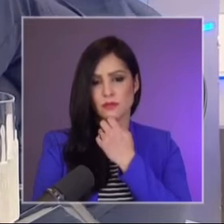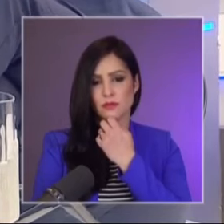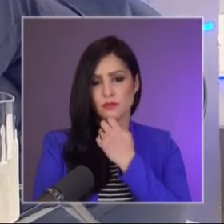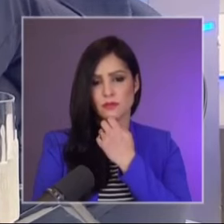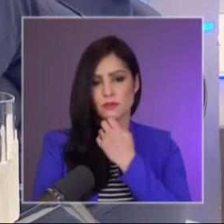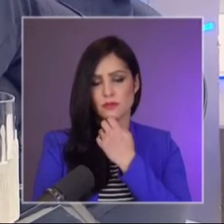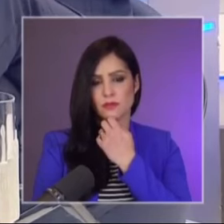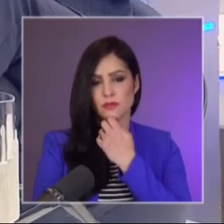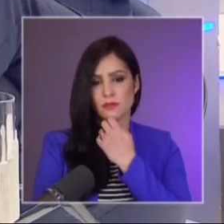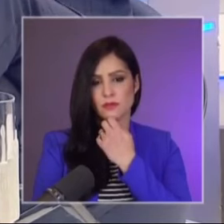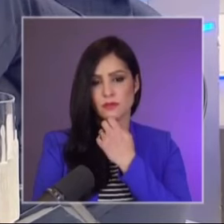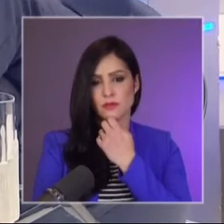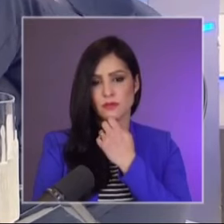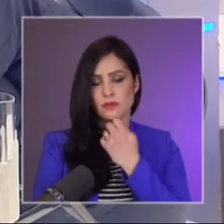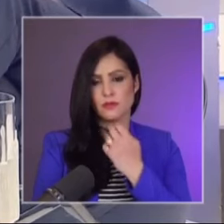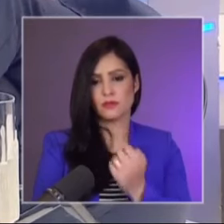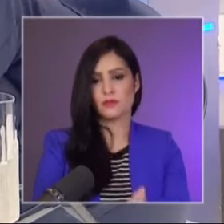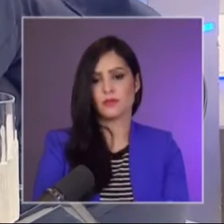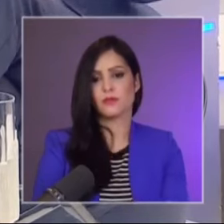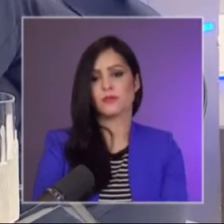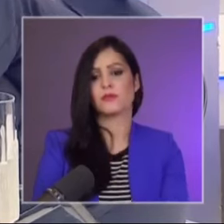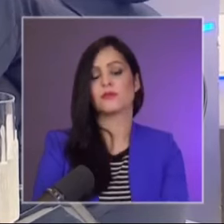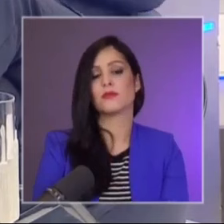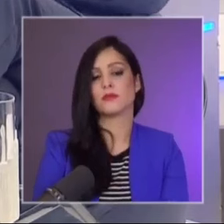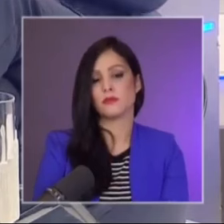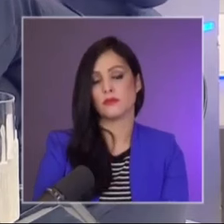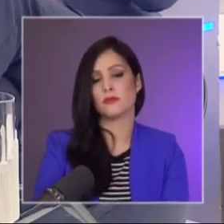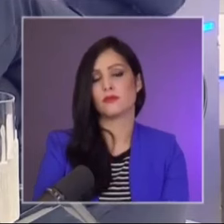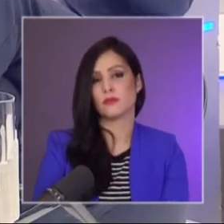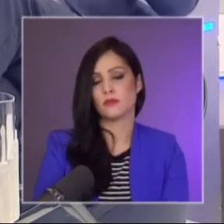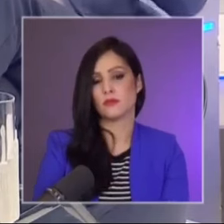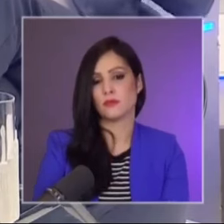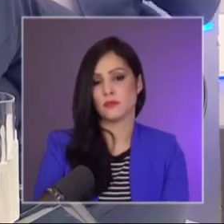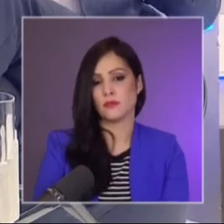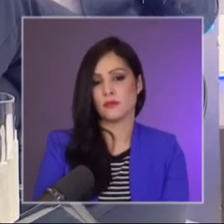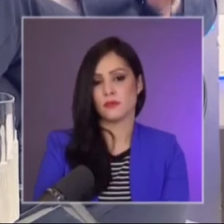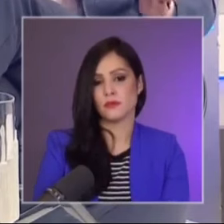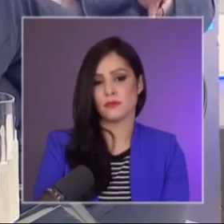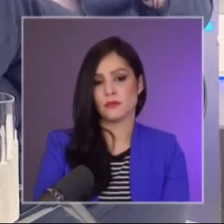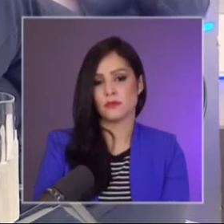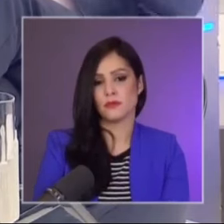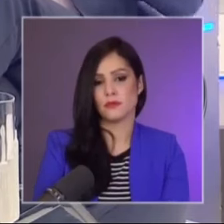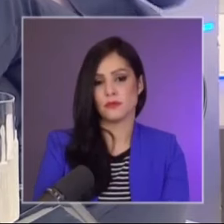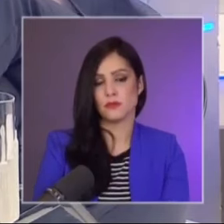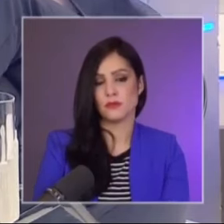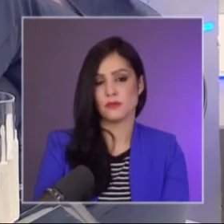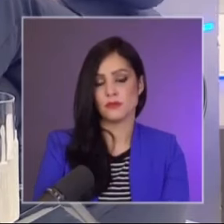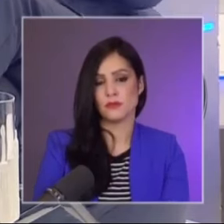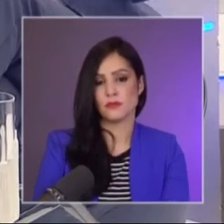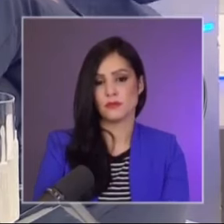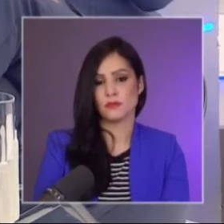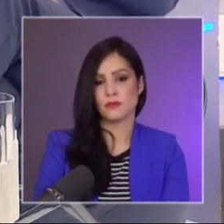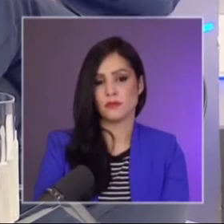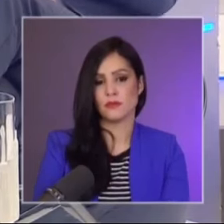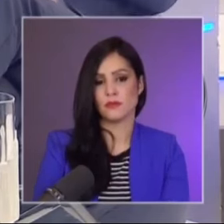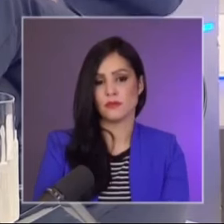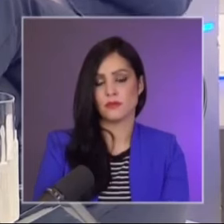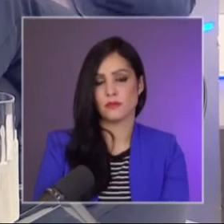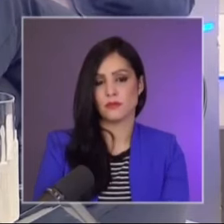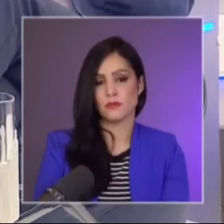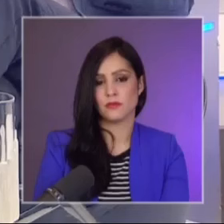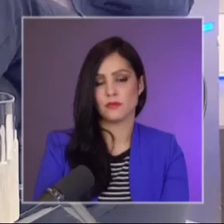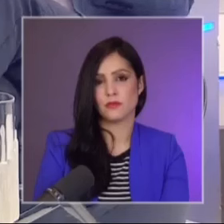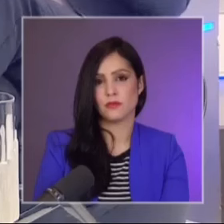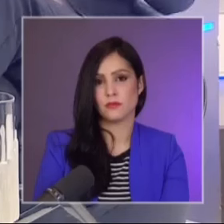debido pago de consecuencias si en cotubanamá este ciudadano hubiera tenido el pago de consecuencia en los reclamos derivados en